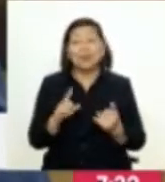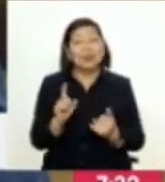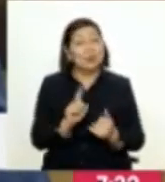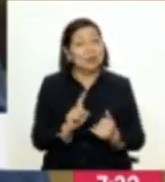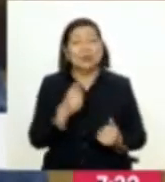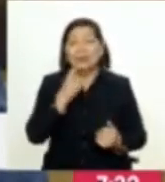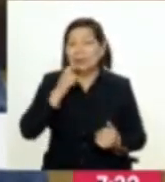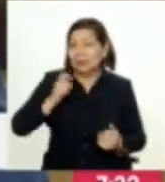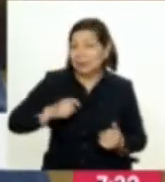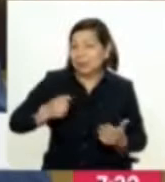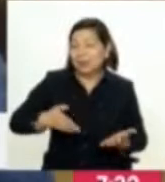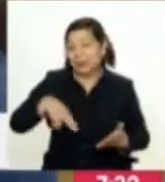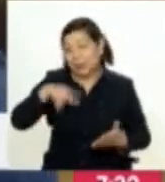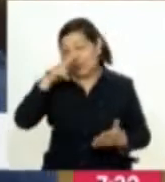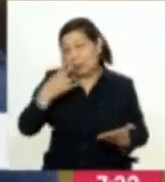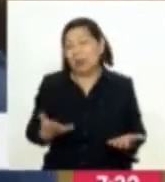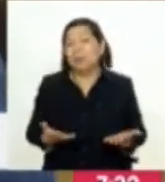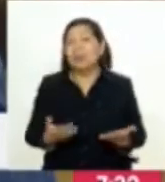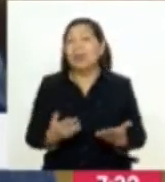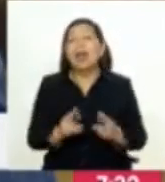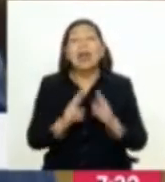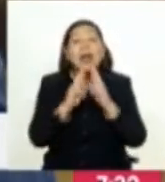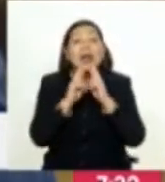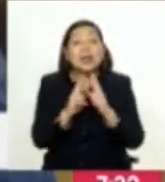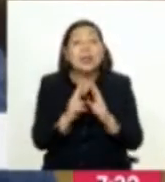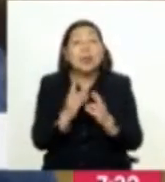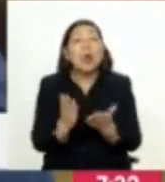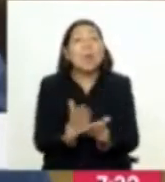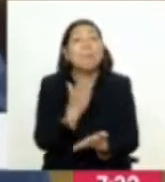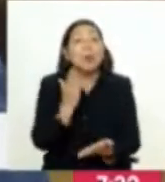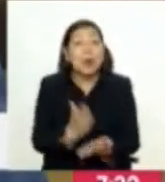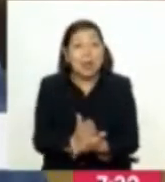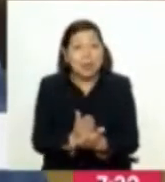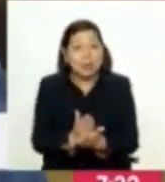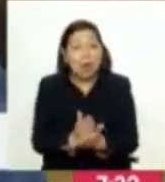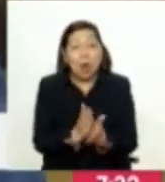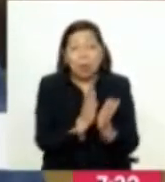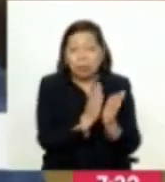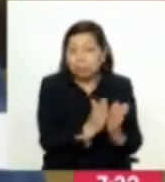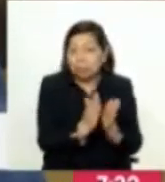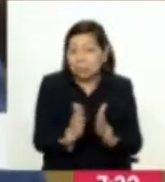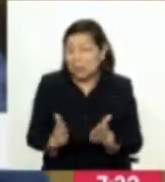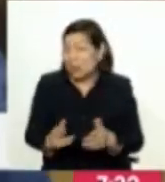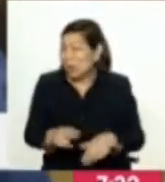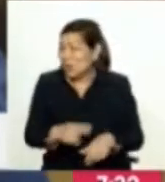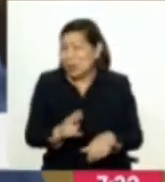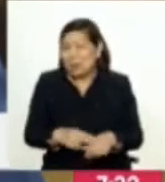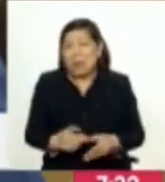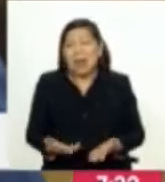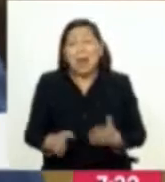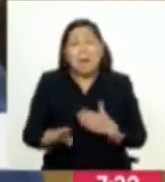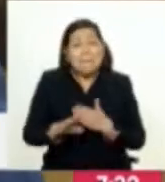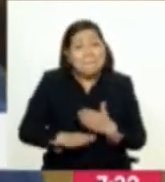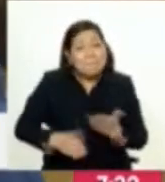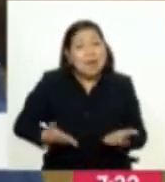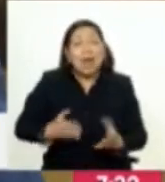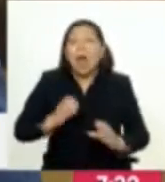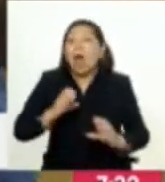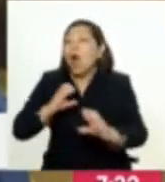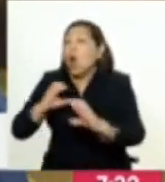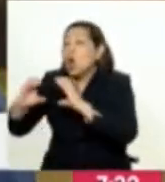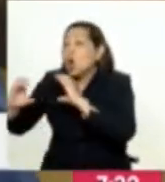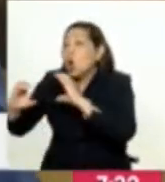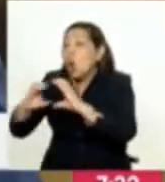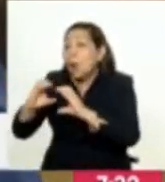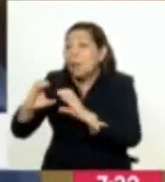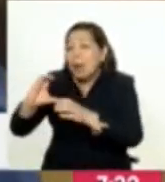no necesitamos en el país, ¿no? Necesitamos resolver los conflictos de la manera como se resuelven realmente, sobre la base del diálogo. Cuando